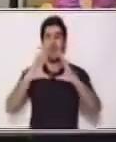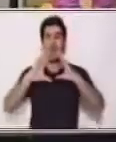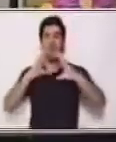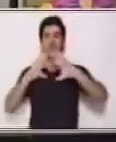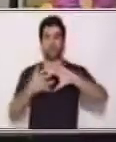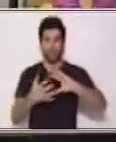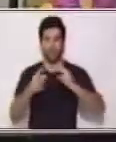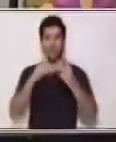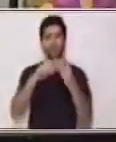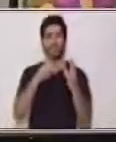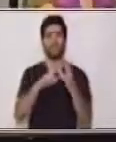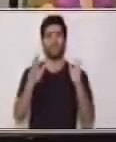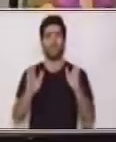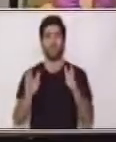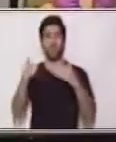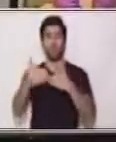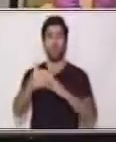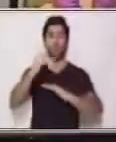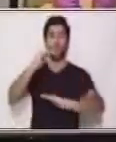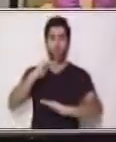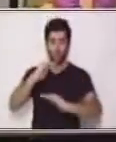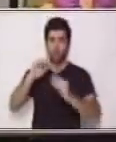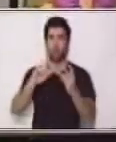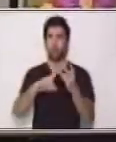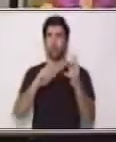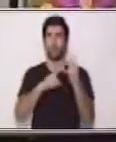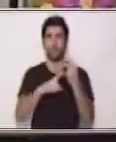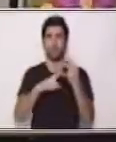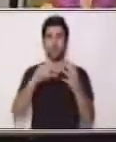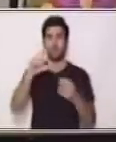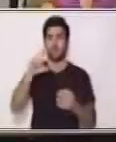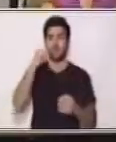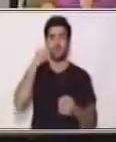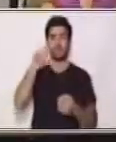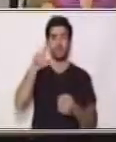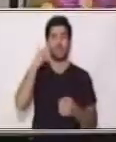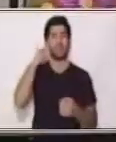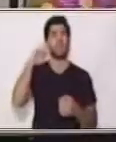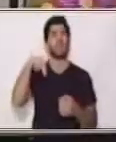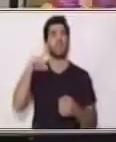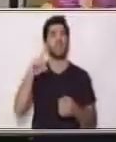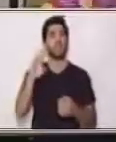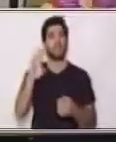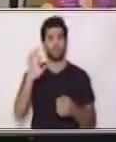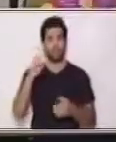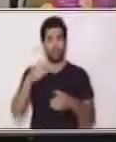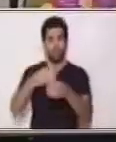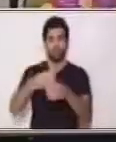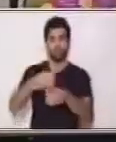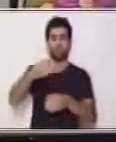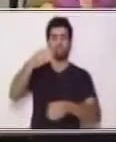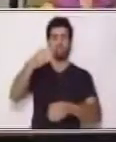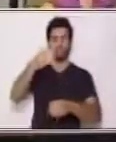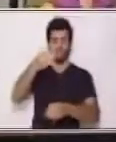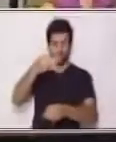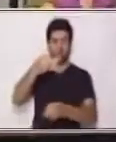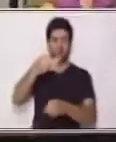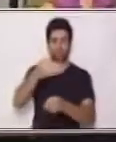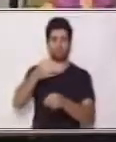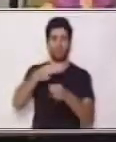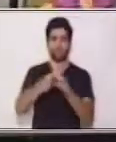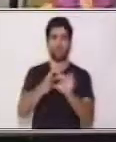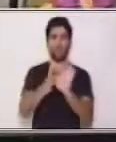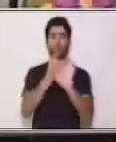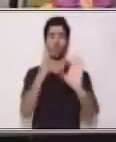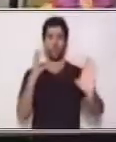el cubo y el cilindro. Ese fue el tema de la clase del día anterior. El día de